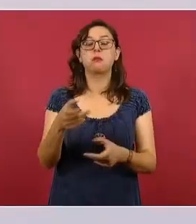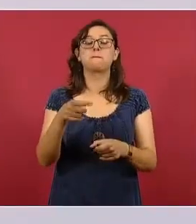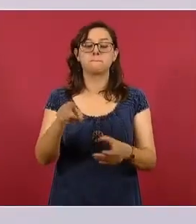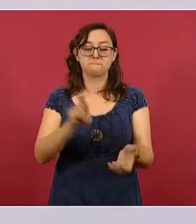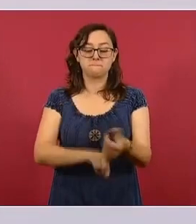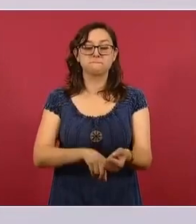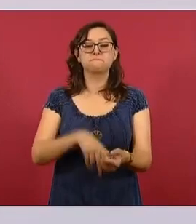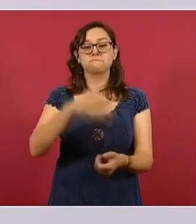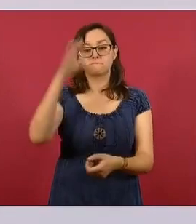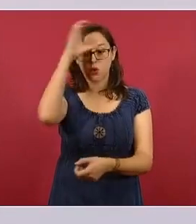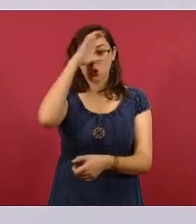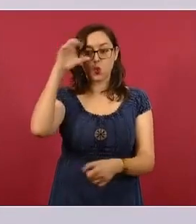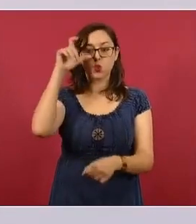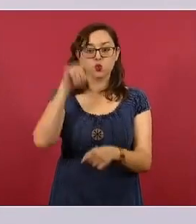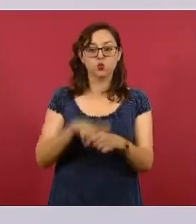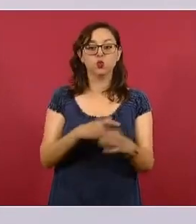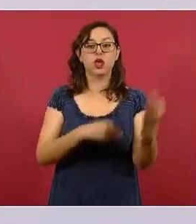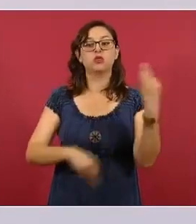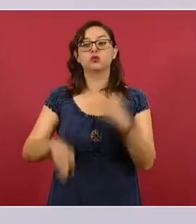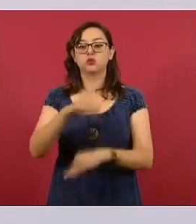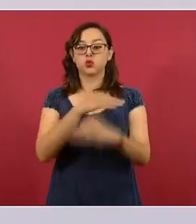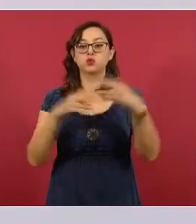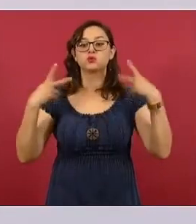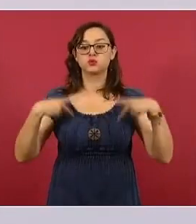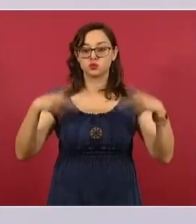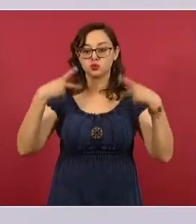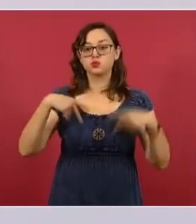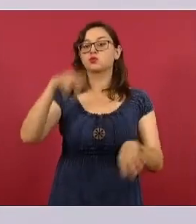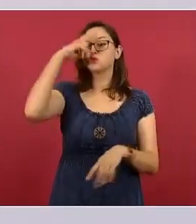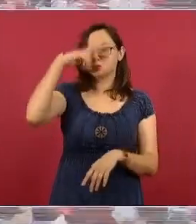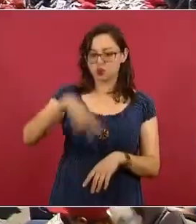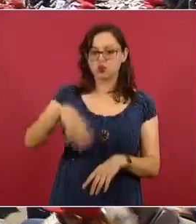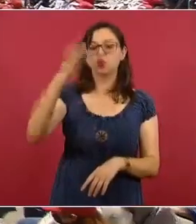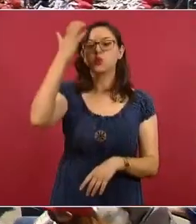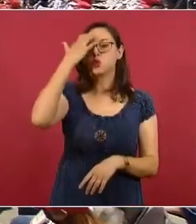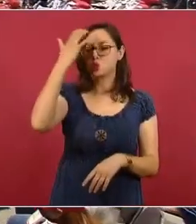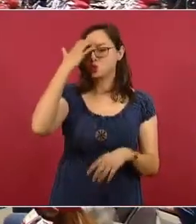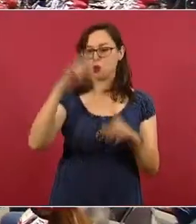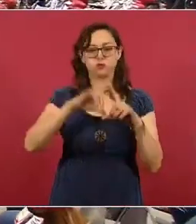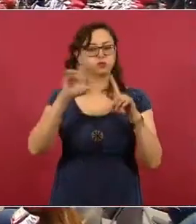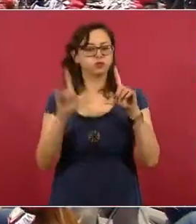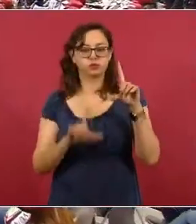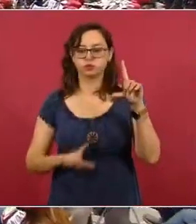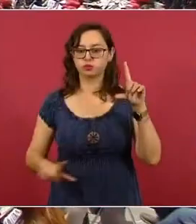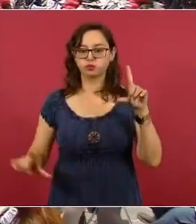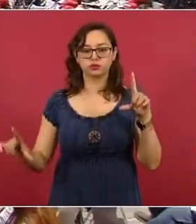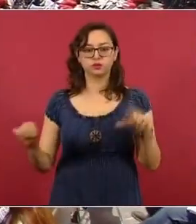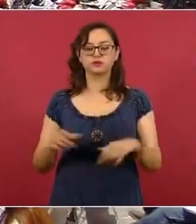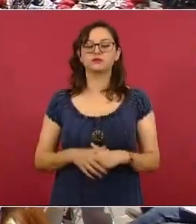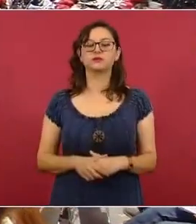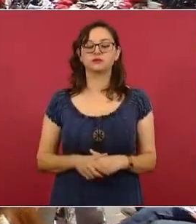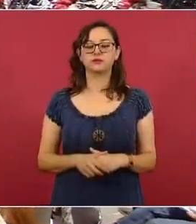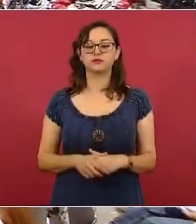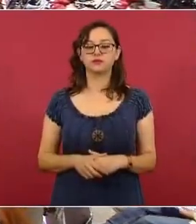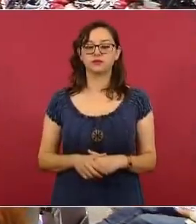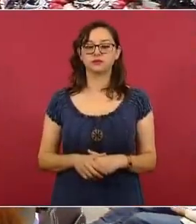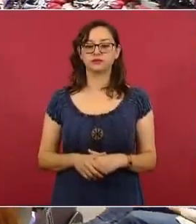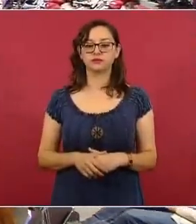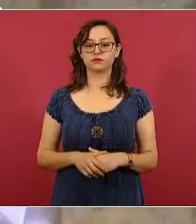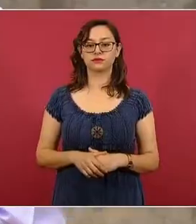cultura que todos y cada uno de nosotros conocemos a lo largo y ancho del país. En estas